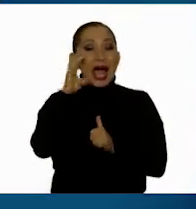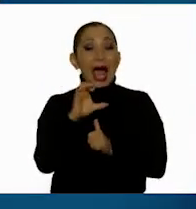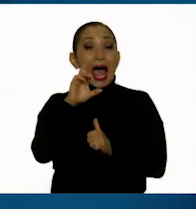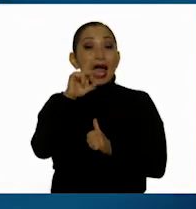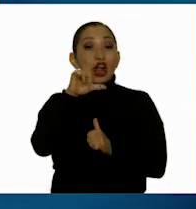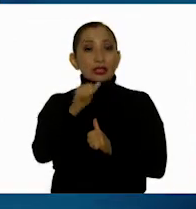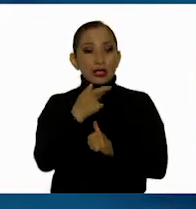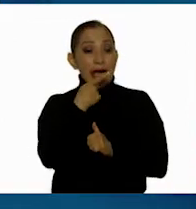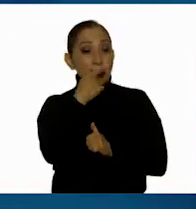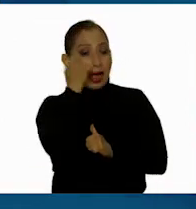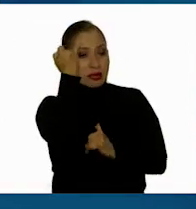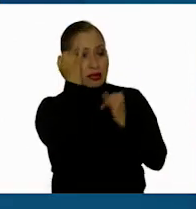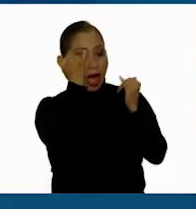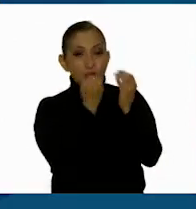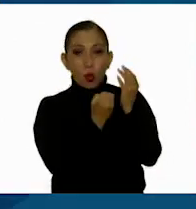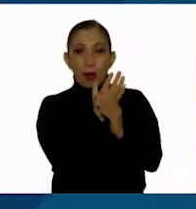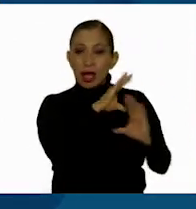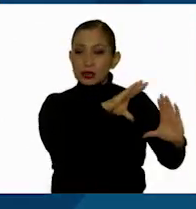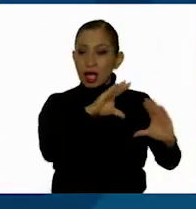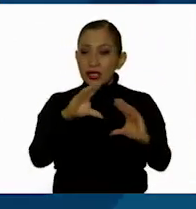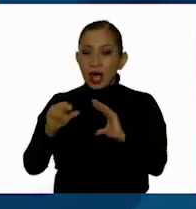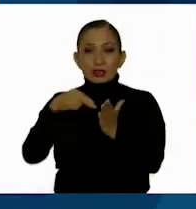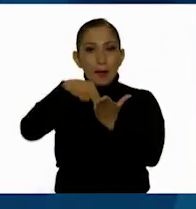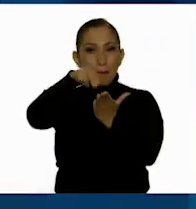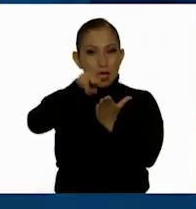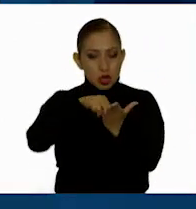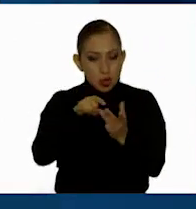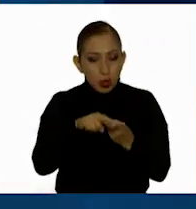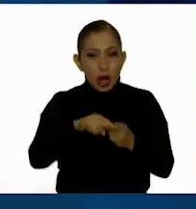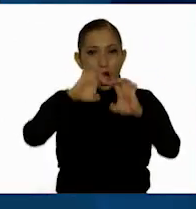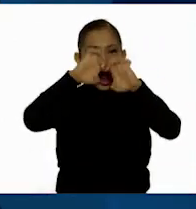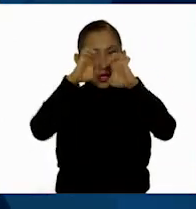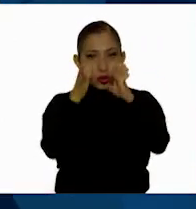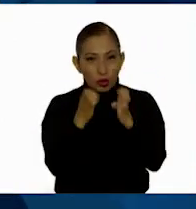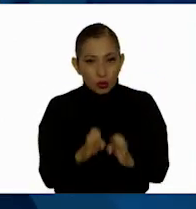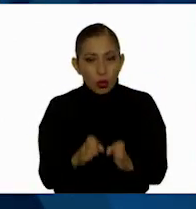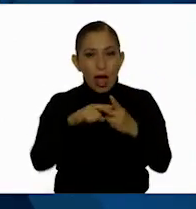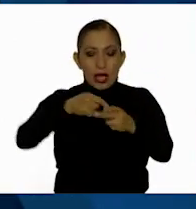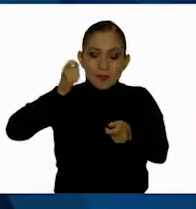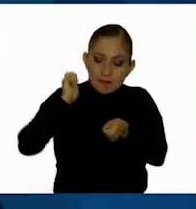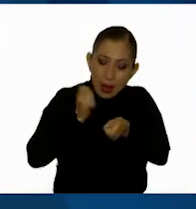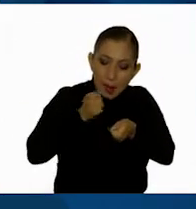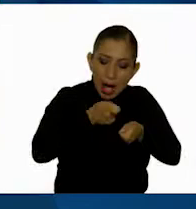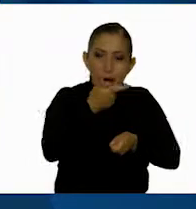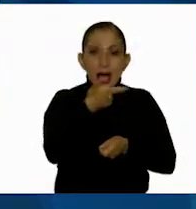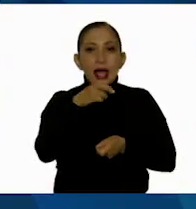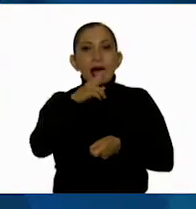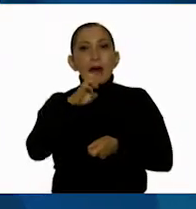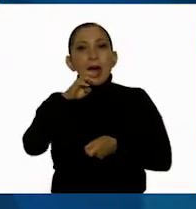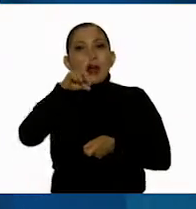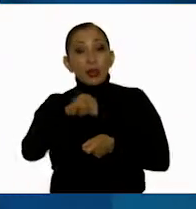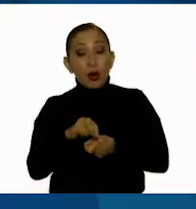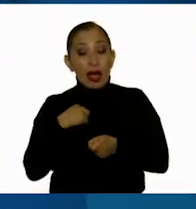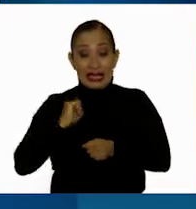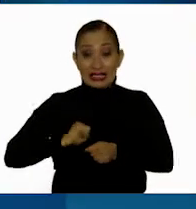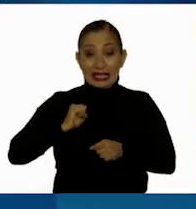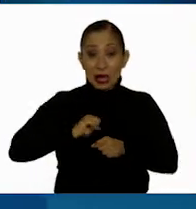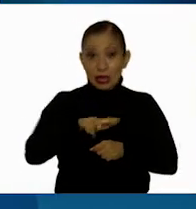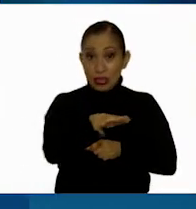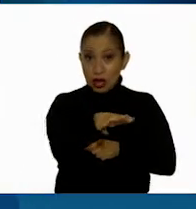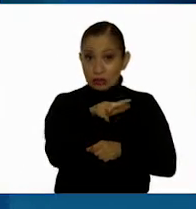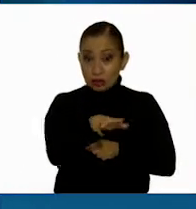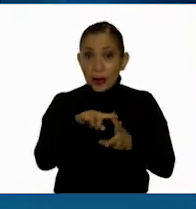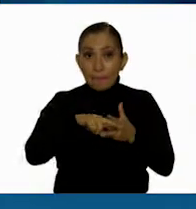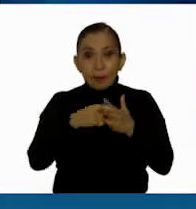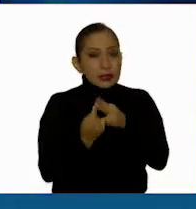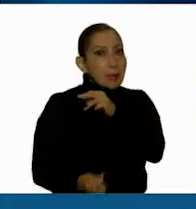comienza a hablarse de innovaciones en la enseñanza de la pintura, la escultura y el grabado. Además, durante el siglo XVIII